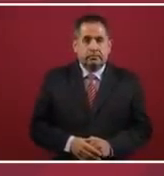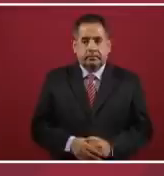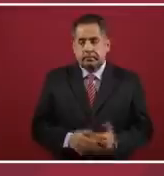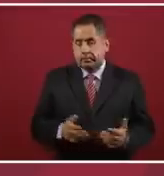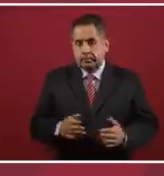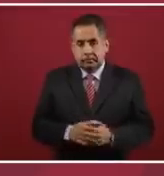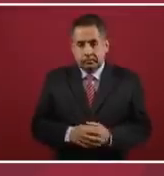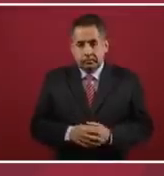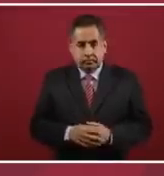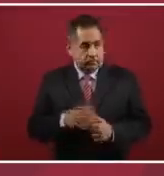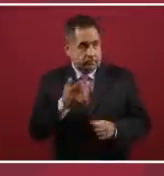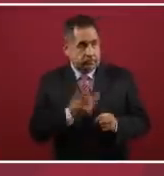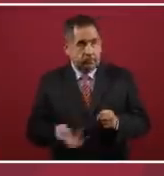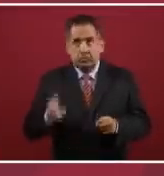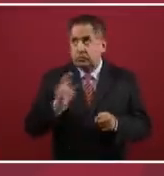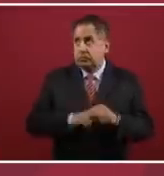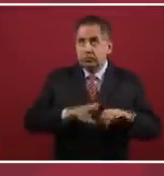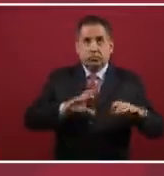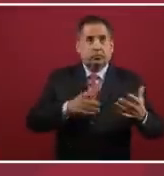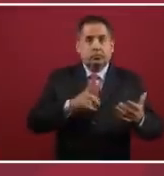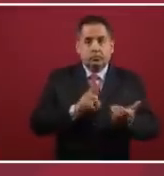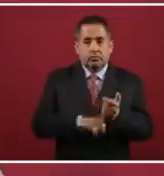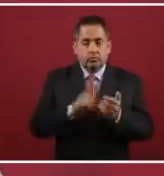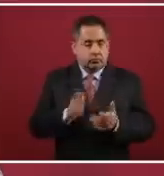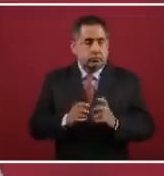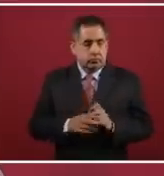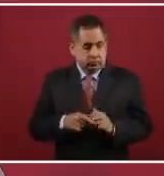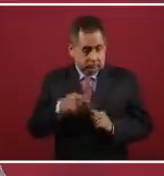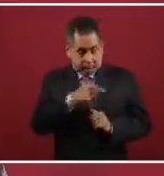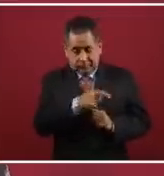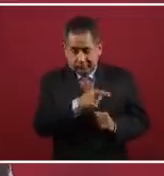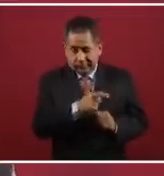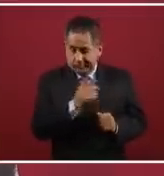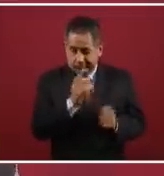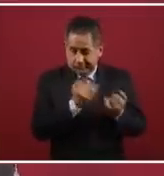cuando un hospital de ese tipo,